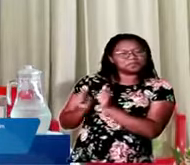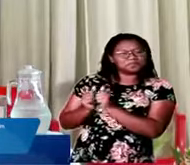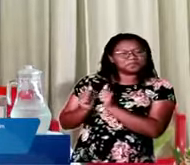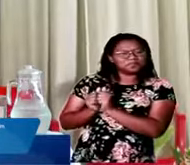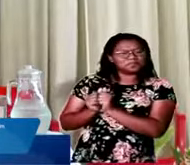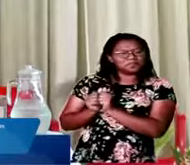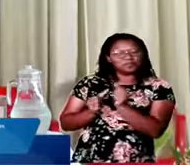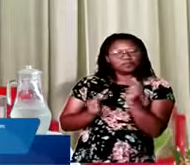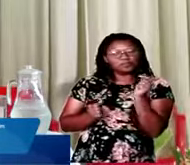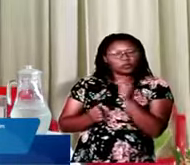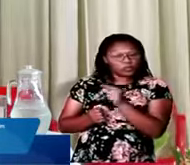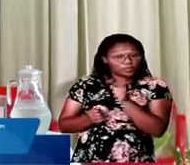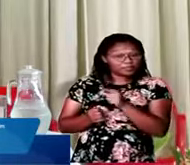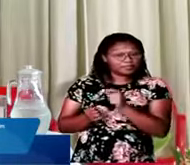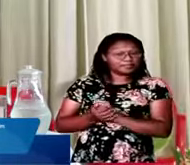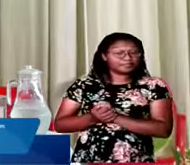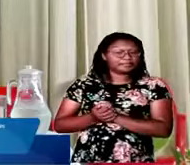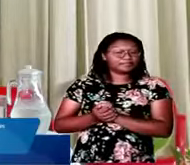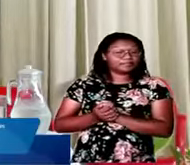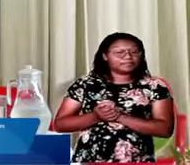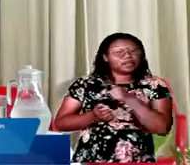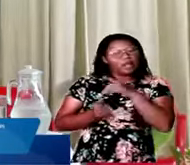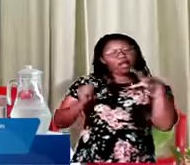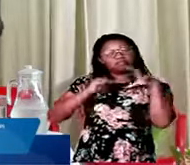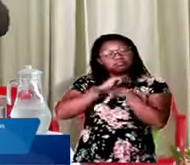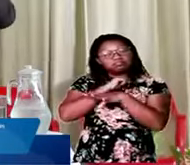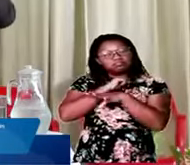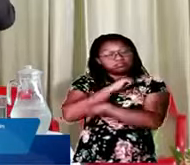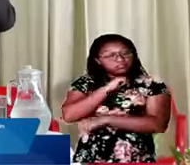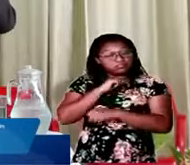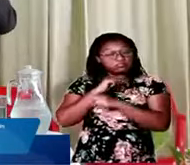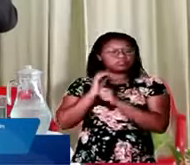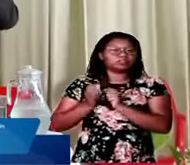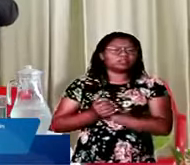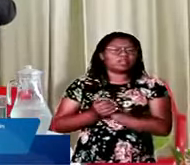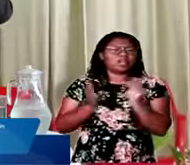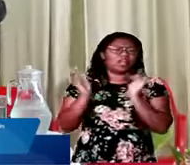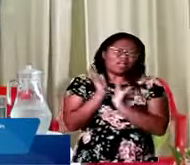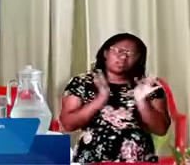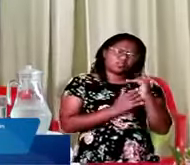él, con el que cayó en manos de ladrones. Jesús le dijo: